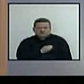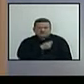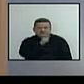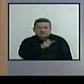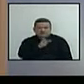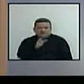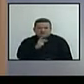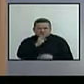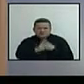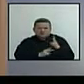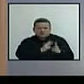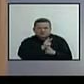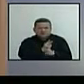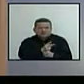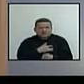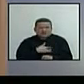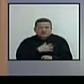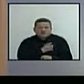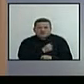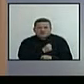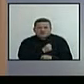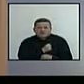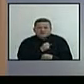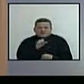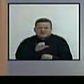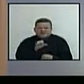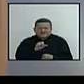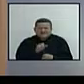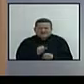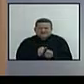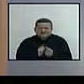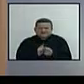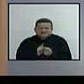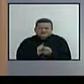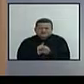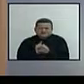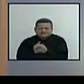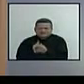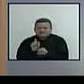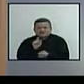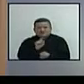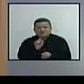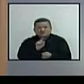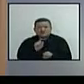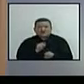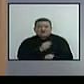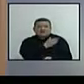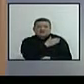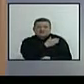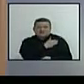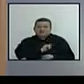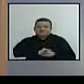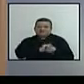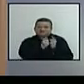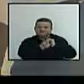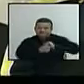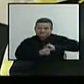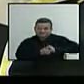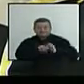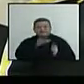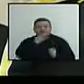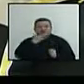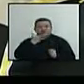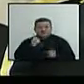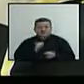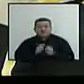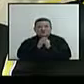humanidad, para que su dolor no pase desapercibido ante los demás y sea una llamada de conversión y fraternidad.